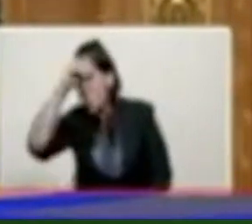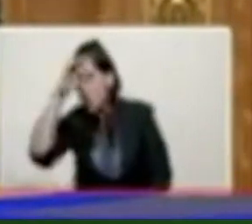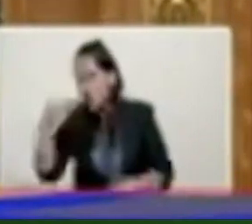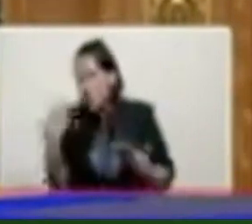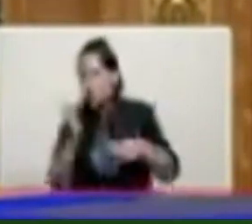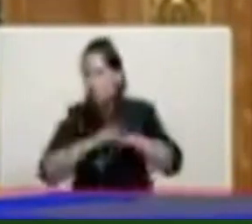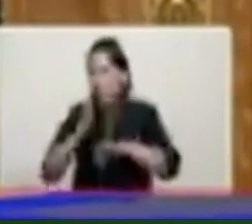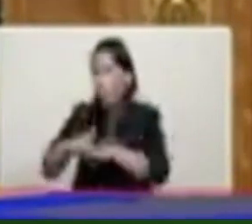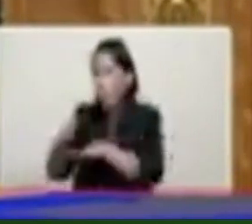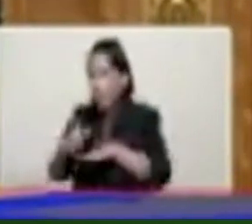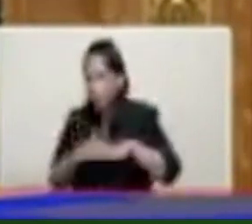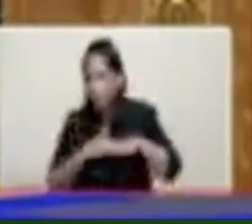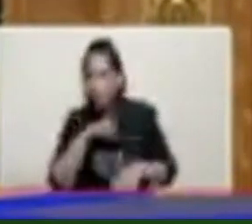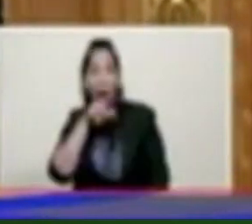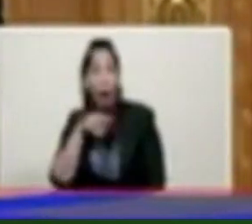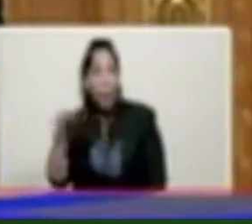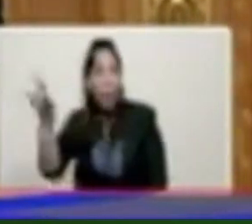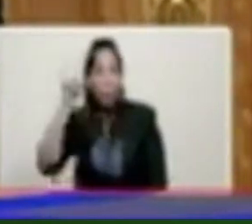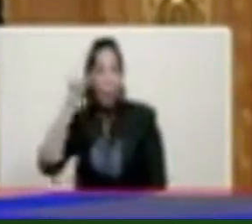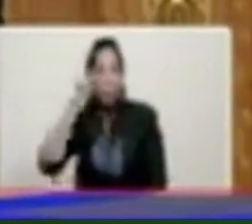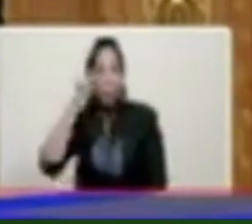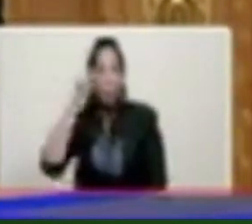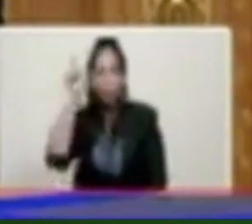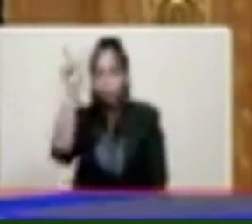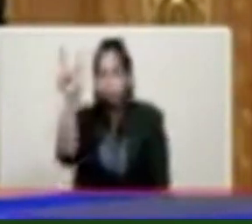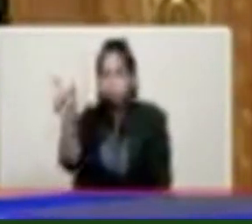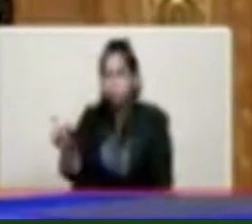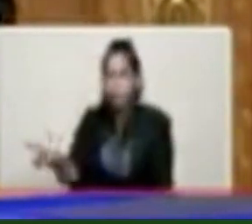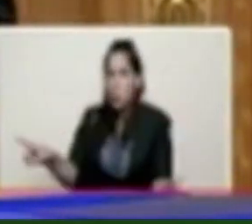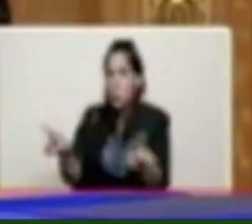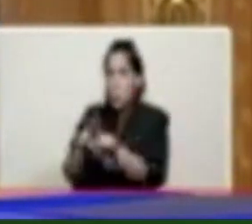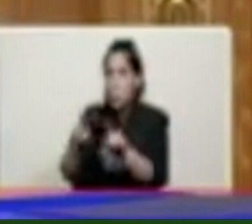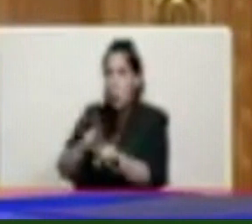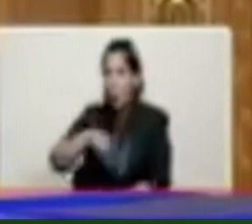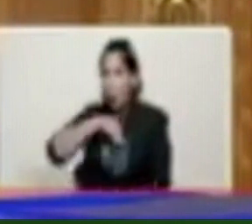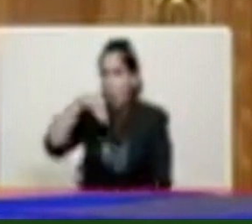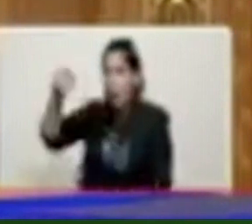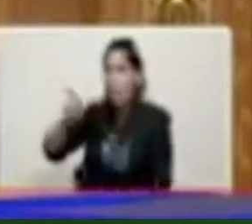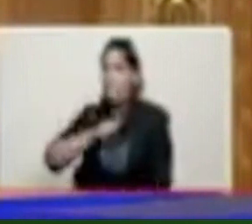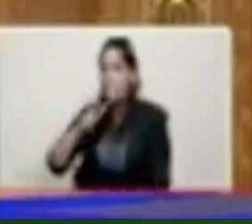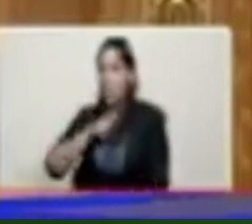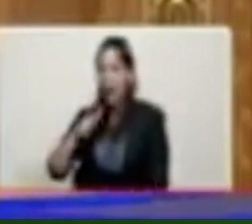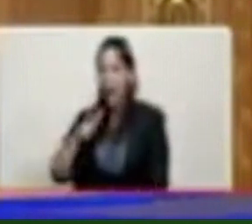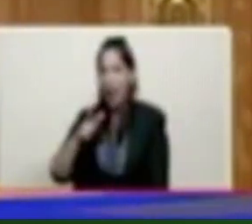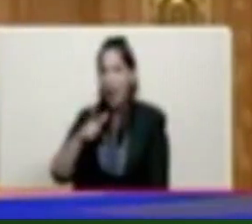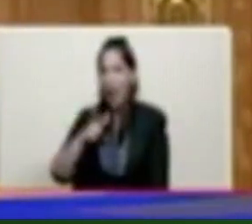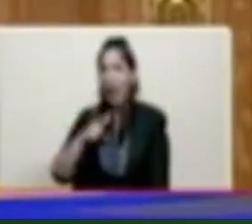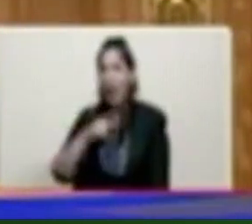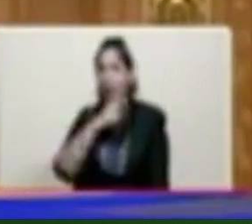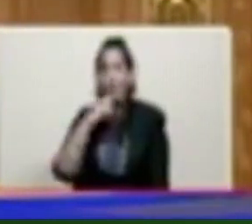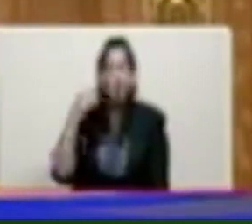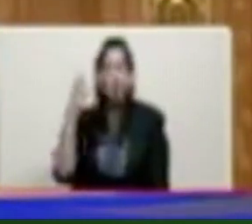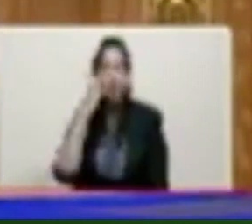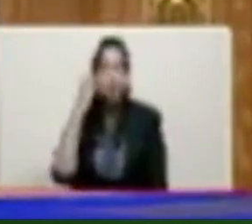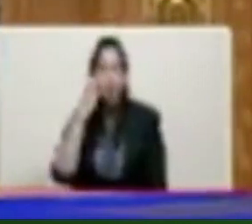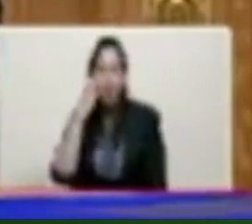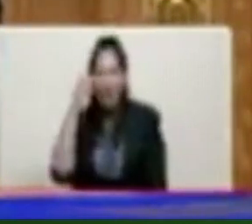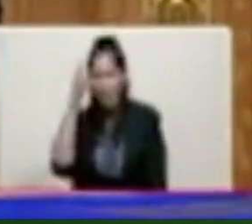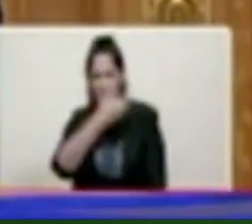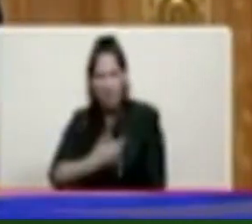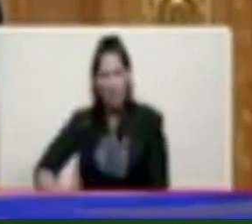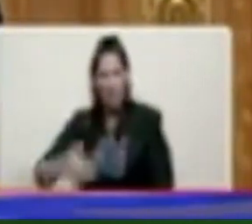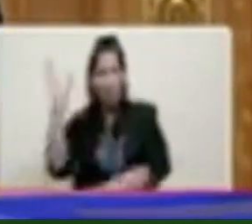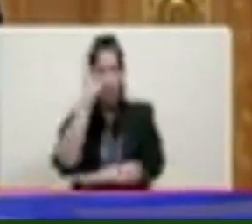demonio me imagino la personificación del mal, Iván Duque. La personificación del mal, de la perversidad,